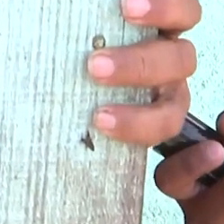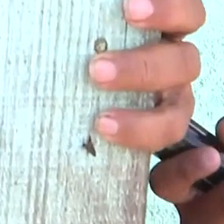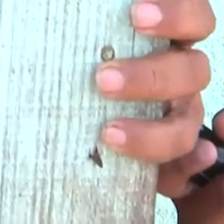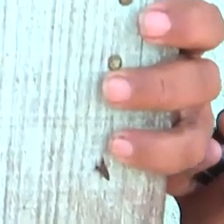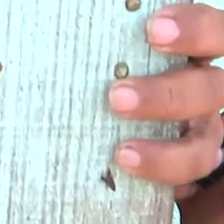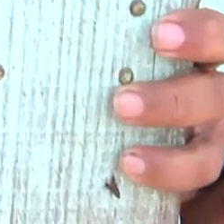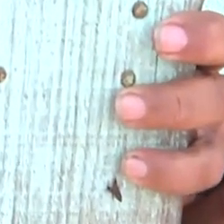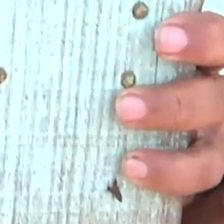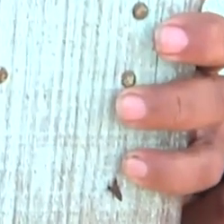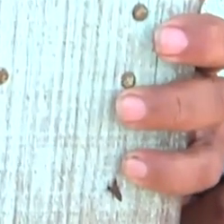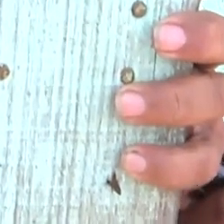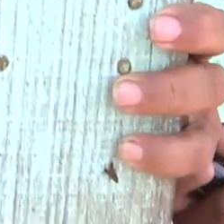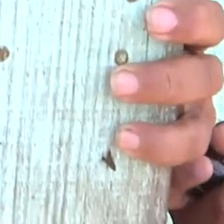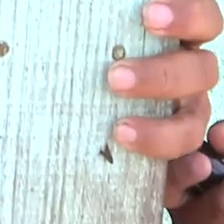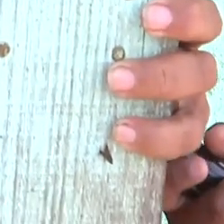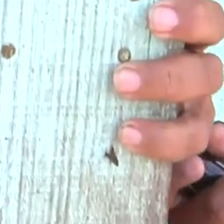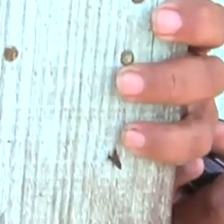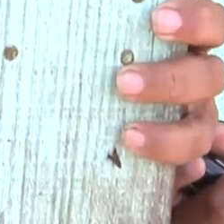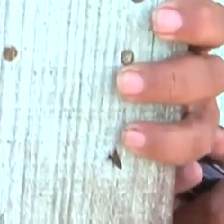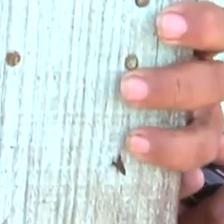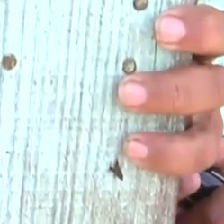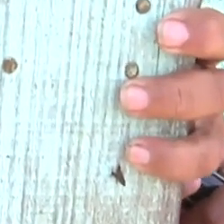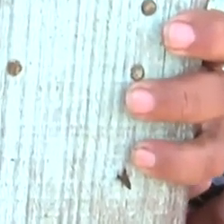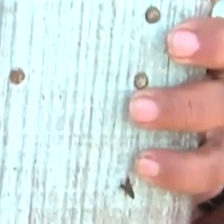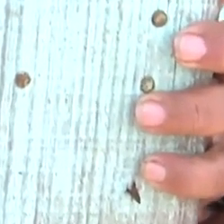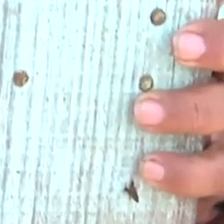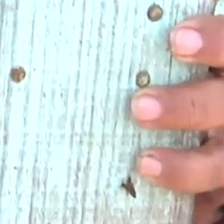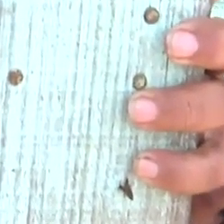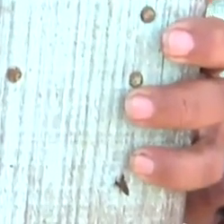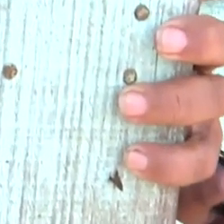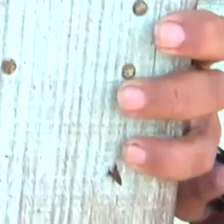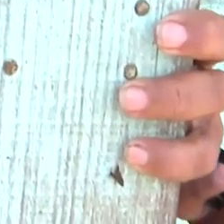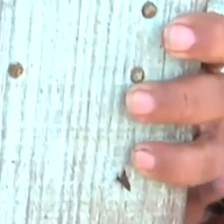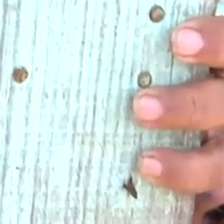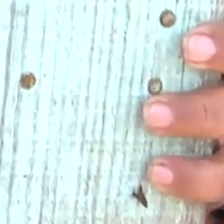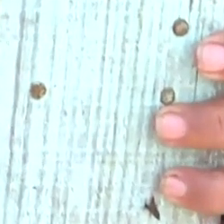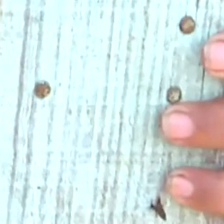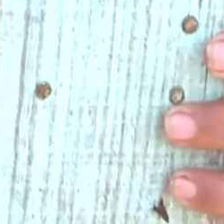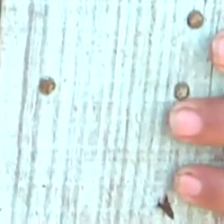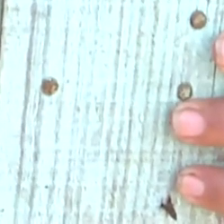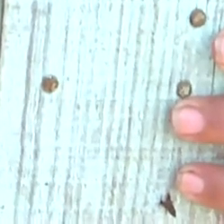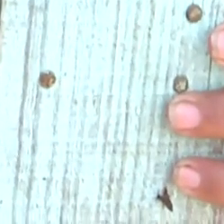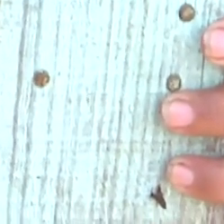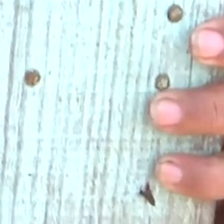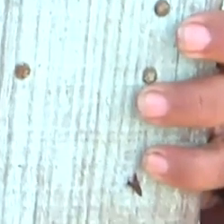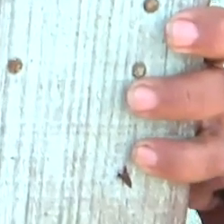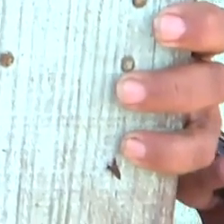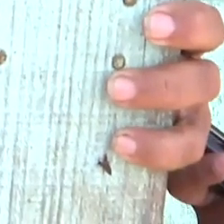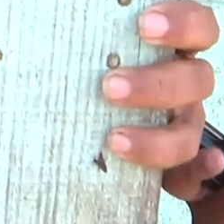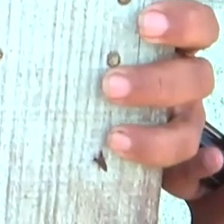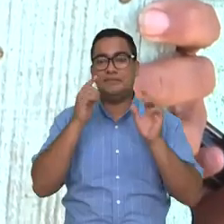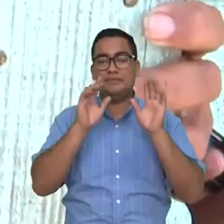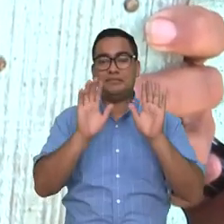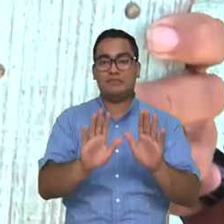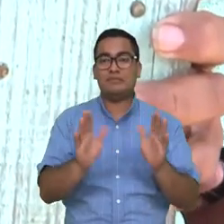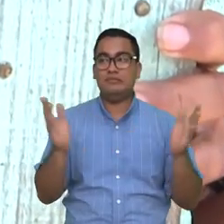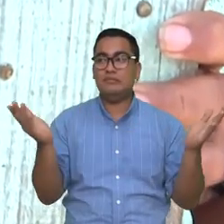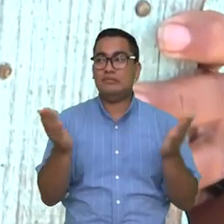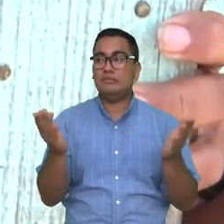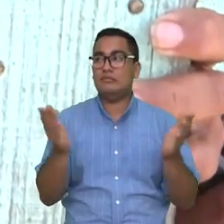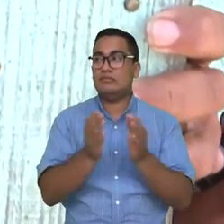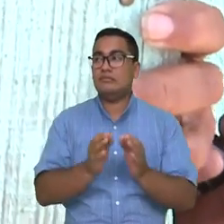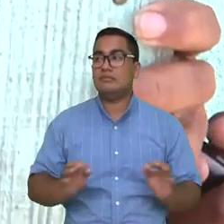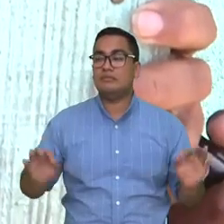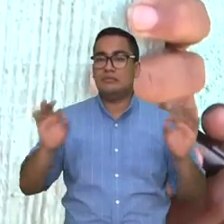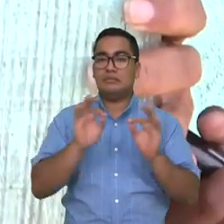es bueno, pues como la población sería bueno que ponga en práctica todas las medidas de prevención contra